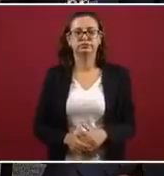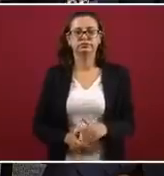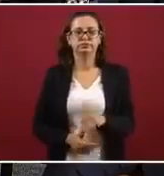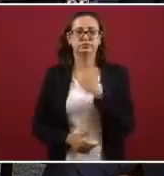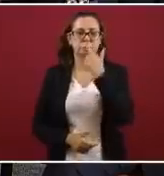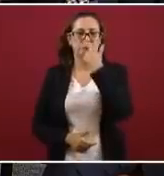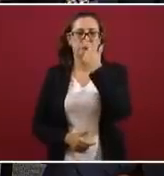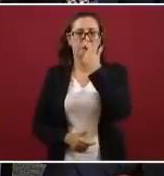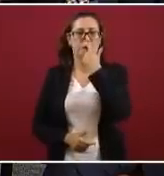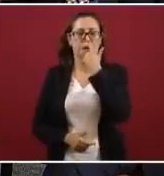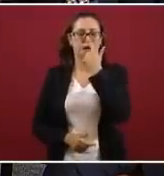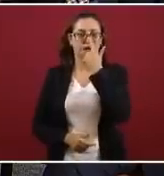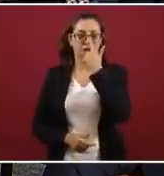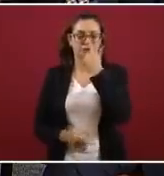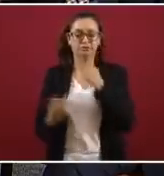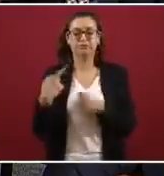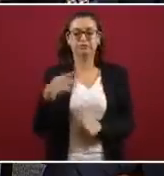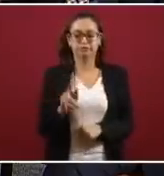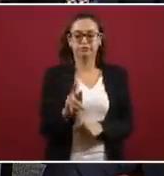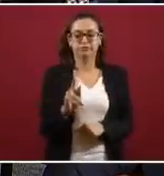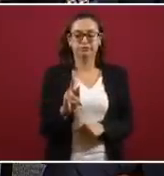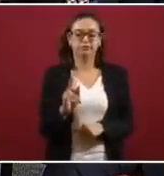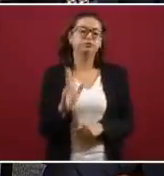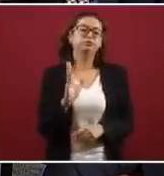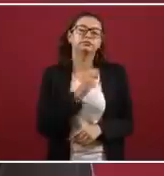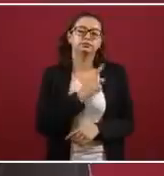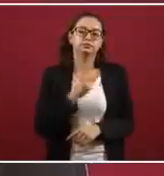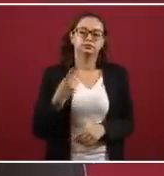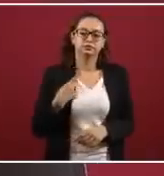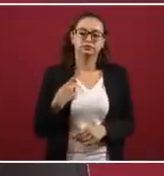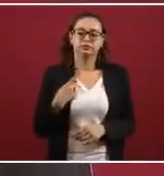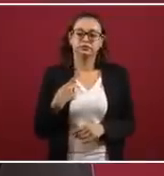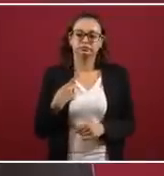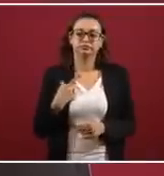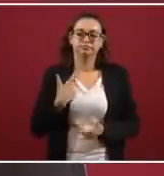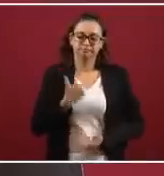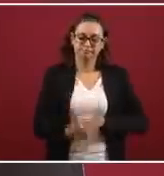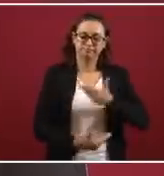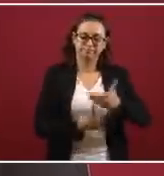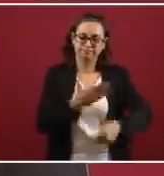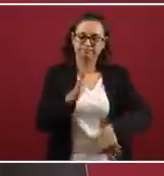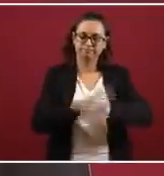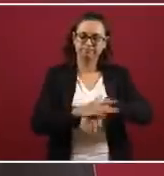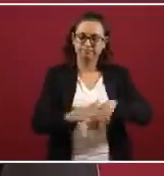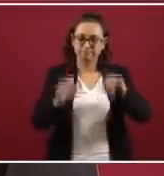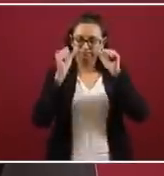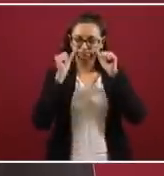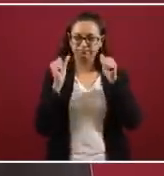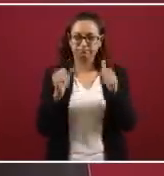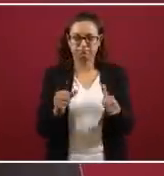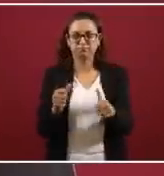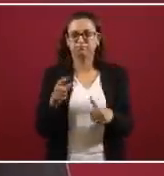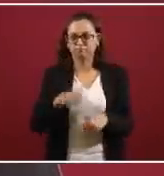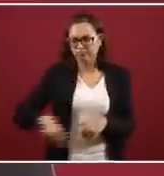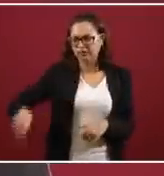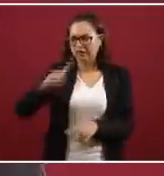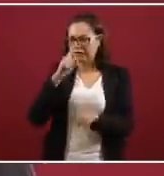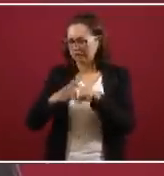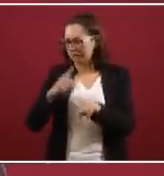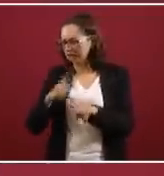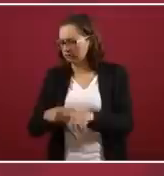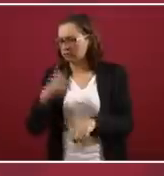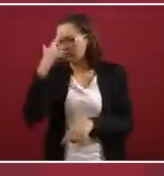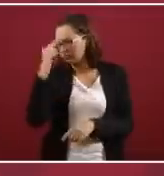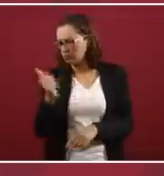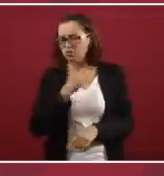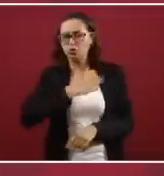Sin embargo, se tienen que atender las demandas justas y cuidar